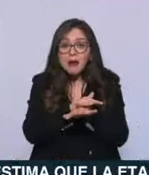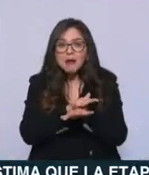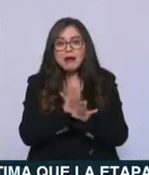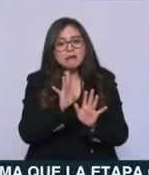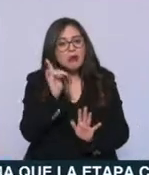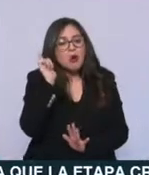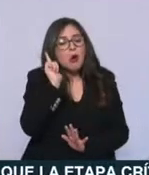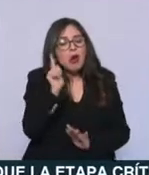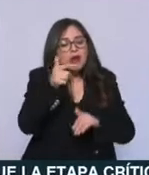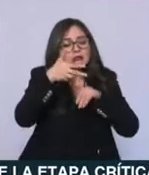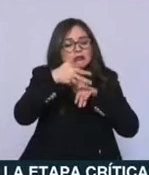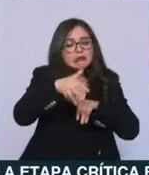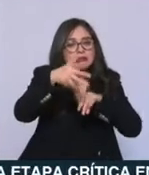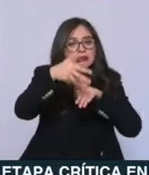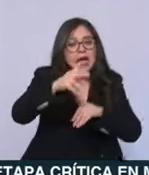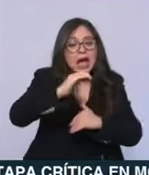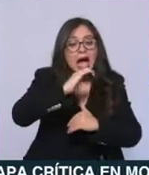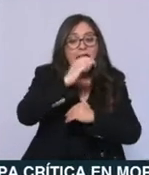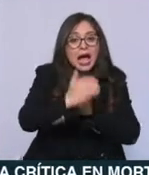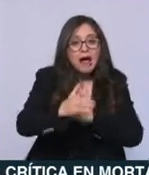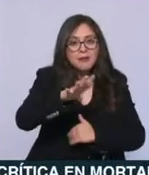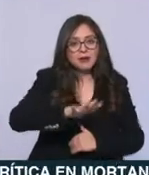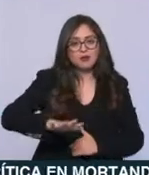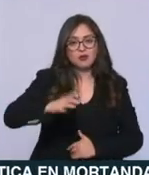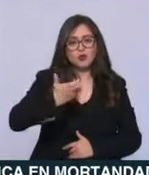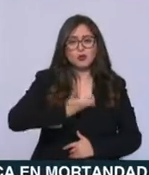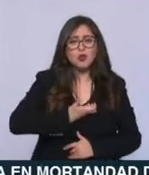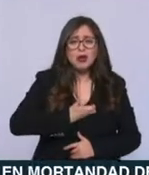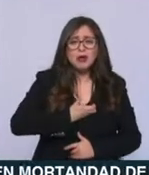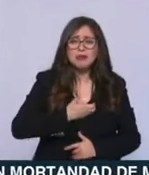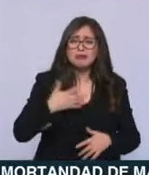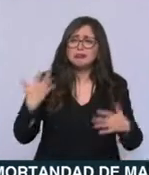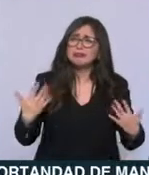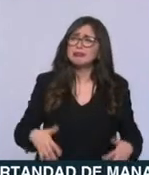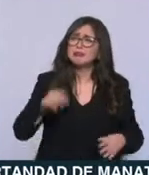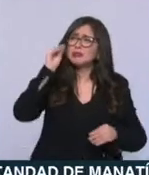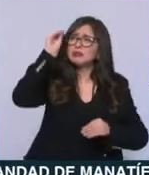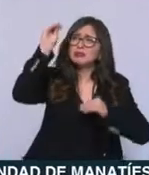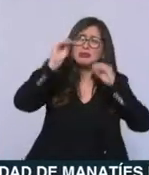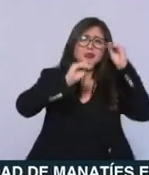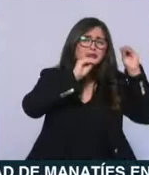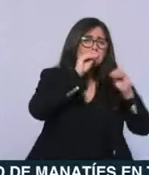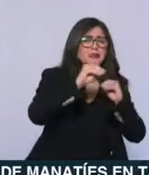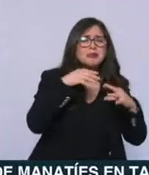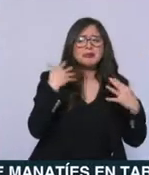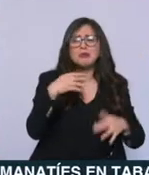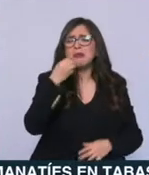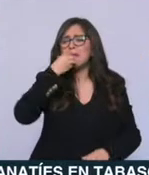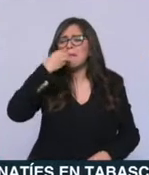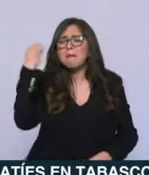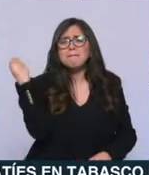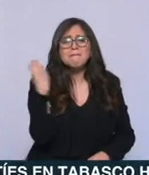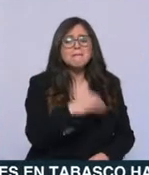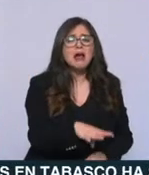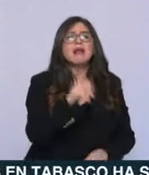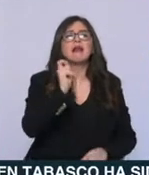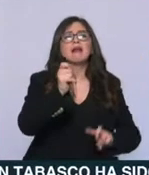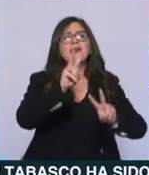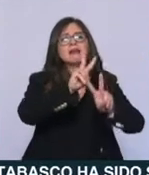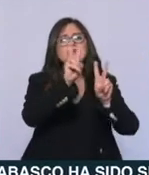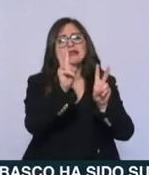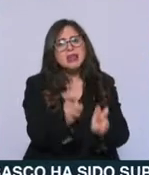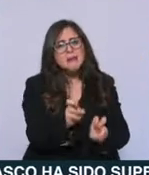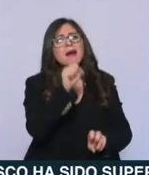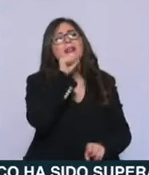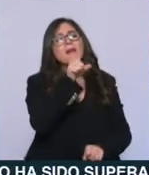que la marcha termine en el Zócalo, que por cierto quedó decorado de una manera increíble con los motivos y los